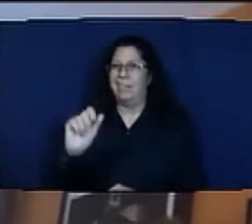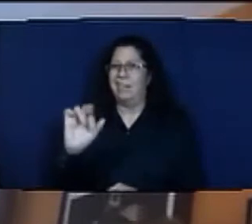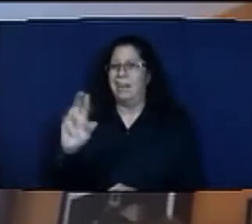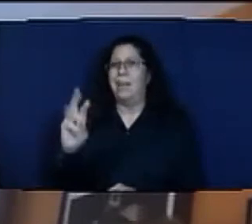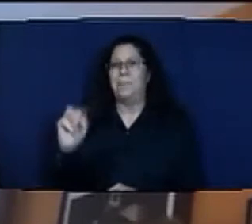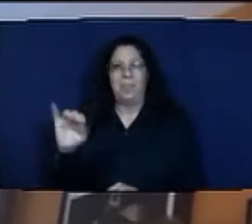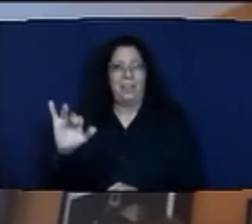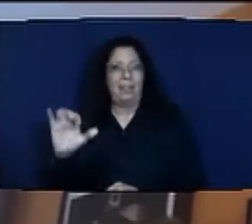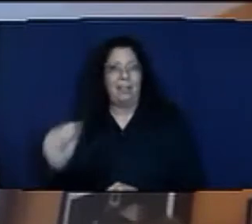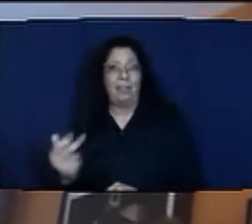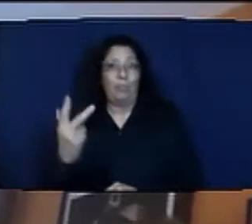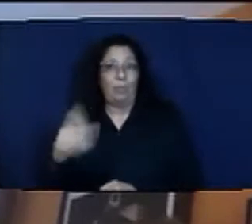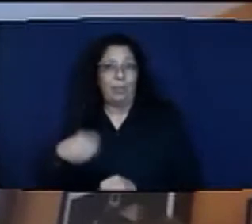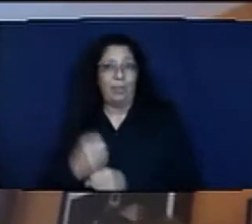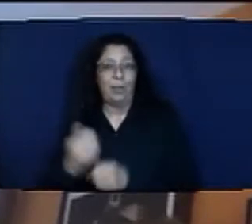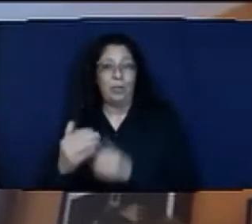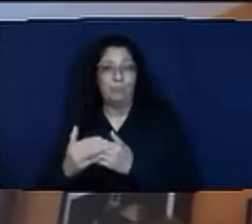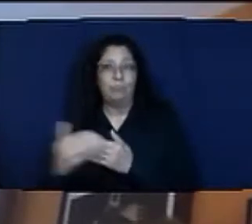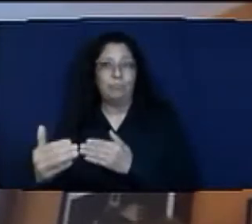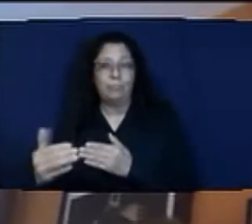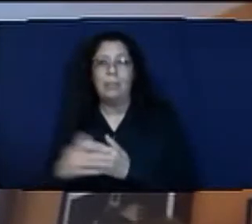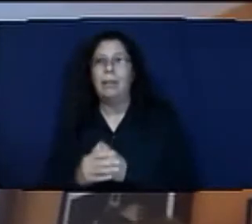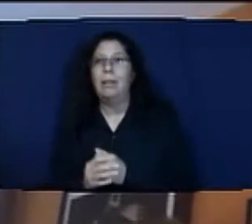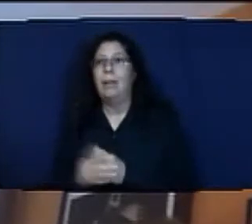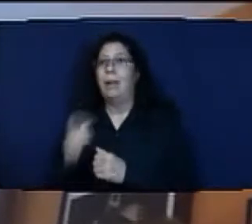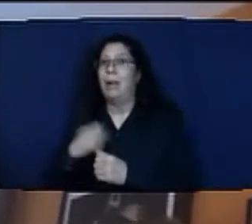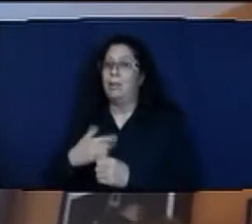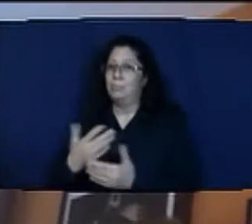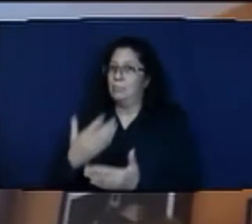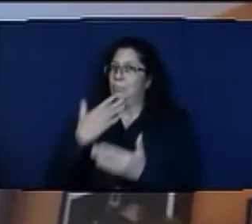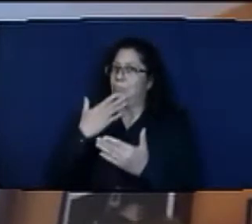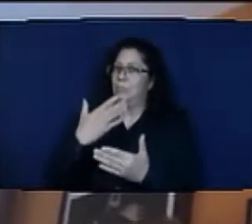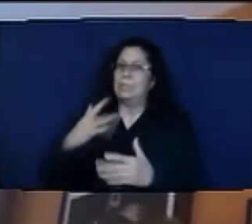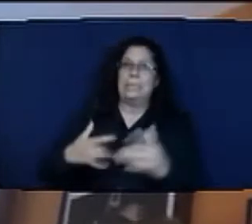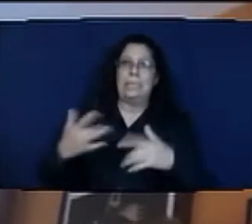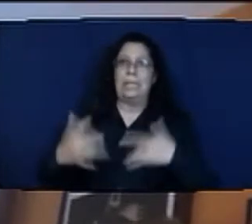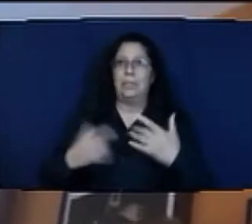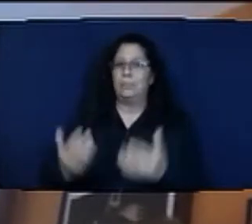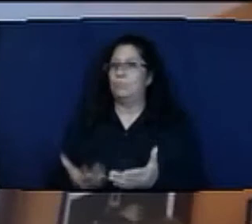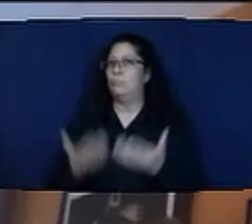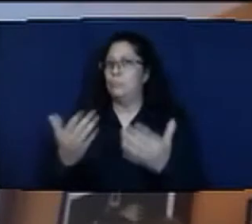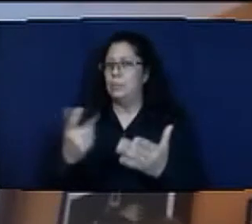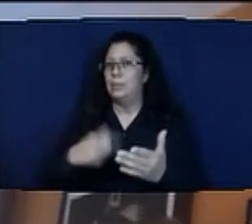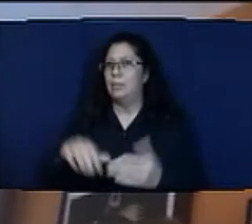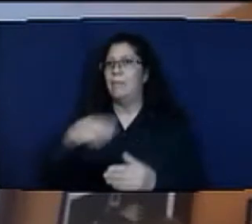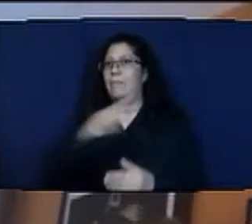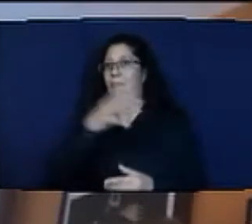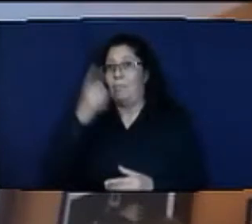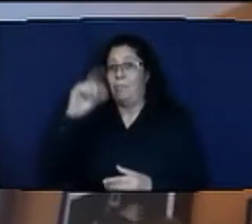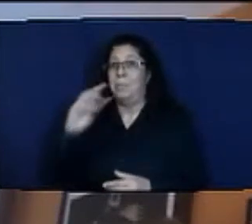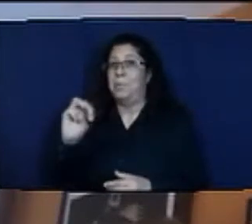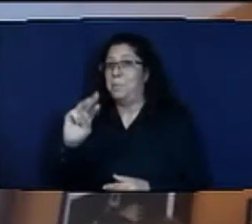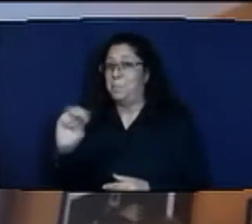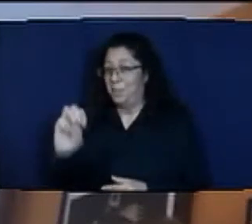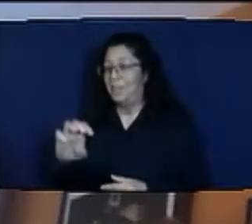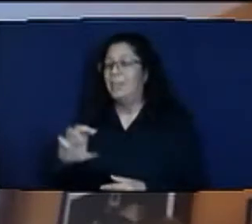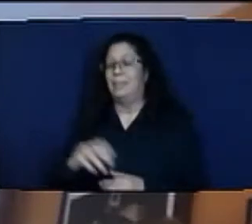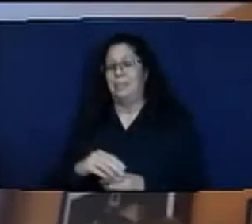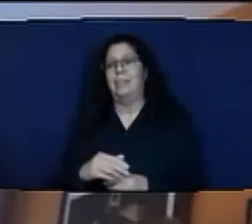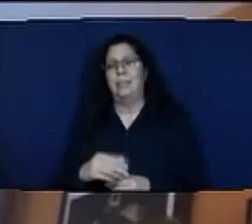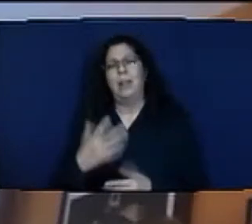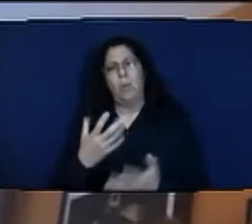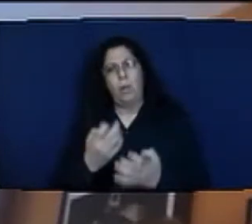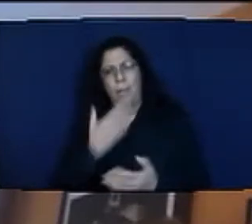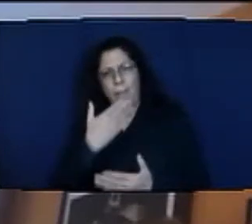de presentar este primer proyecto de Virginia con Cara Mía, A Farm for Meme. Y quiero agradecer también a Todo Dar